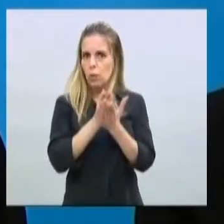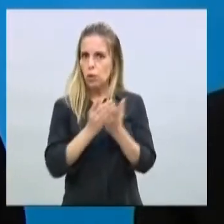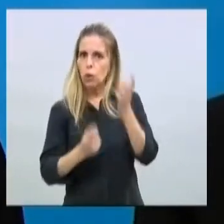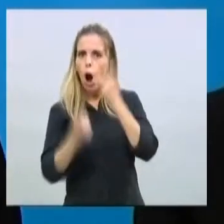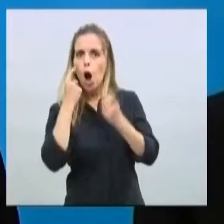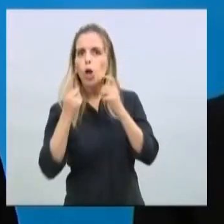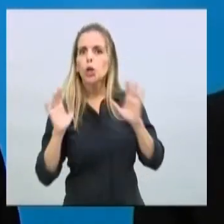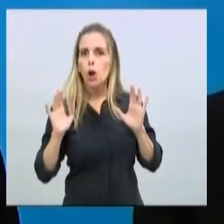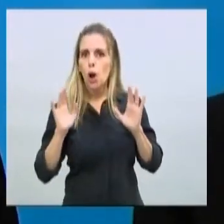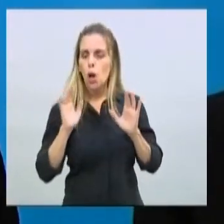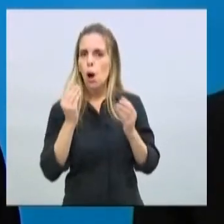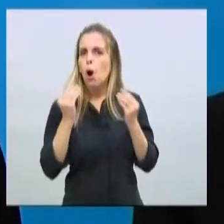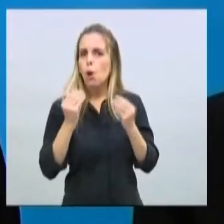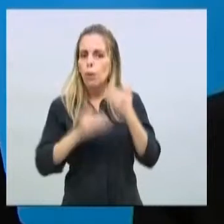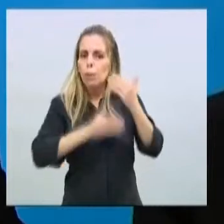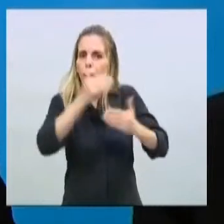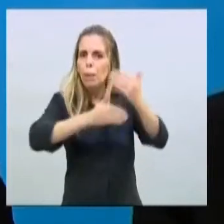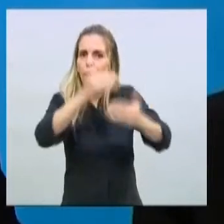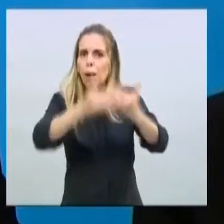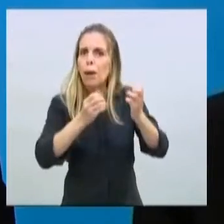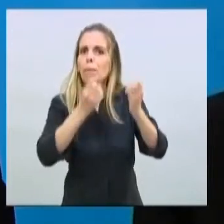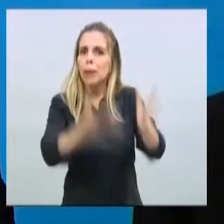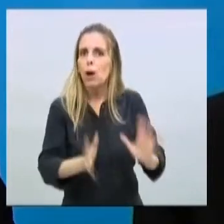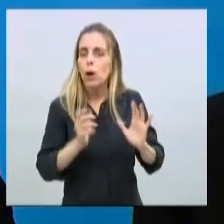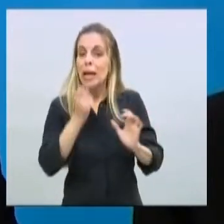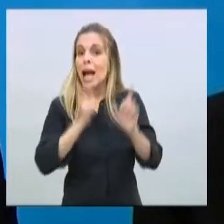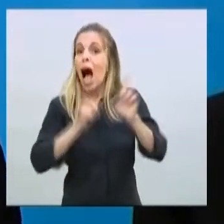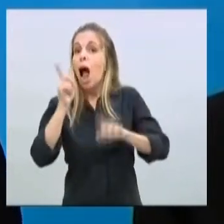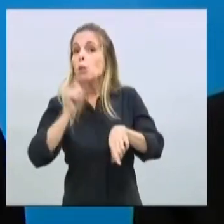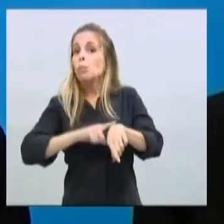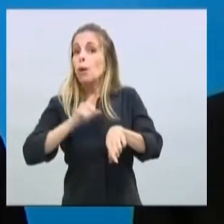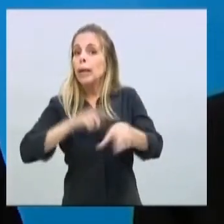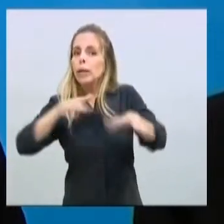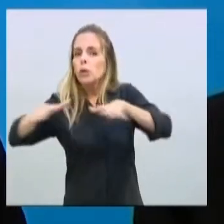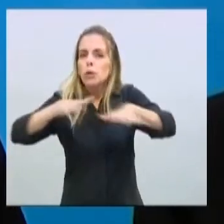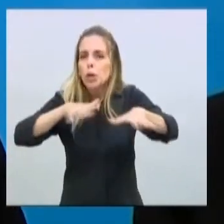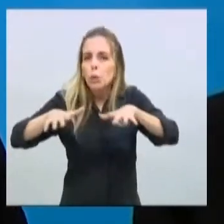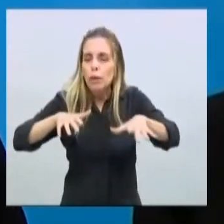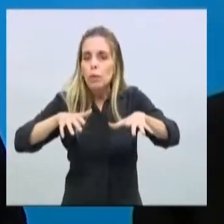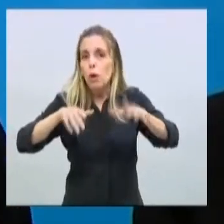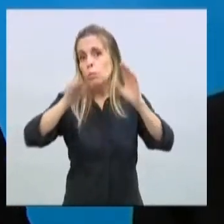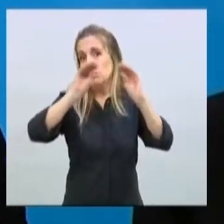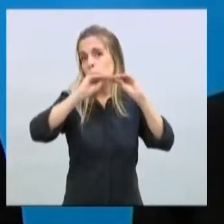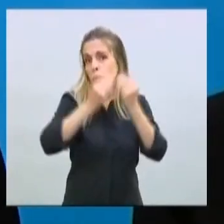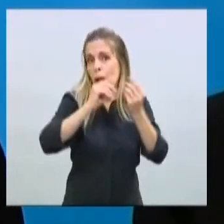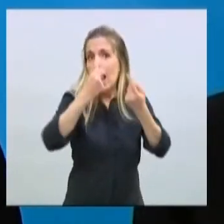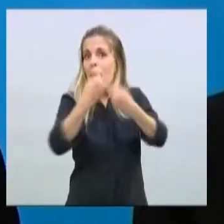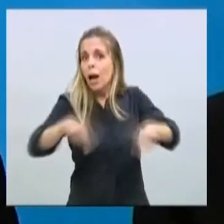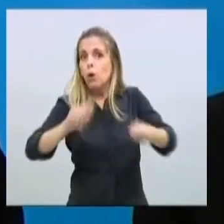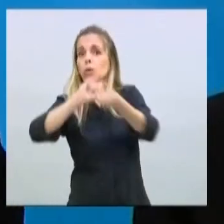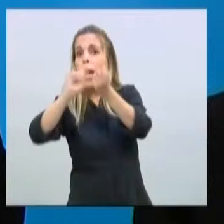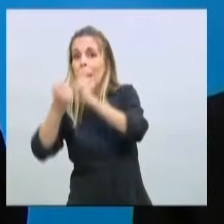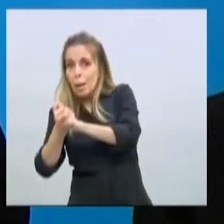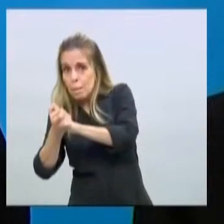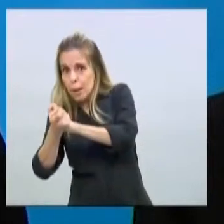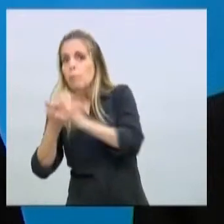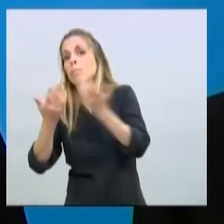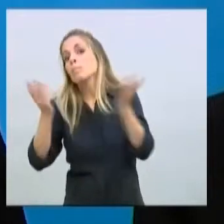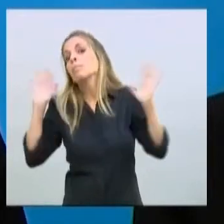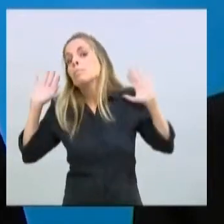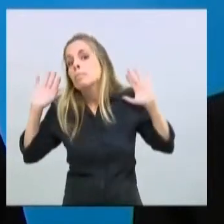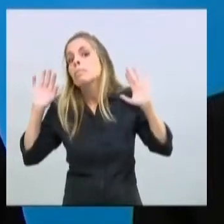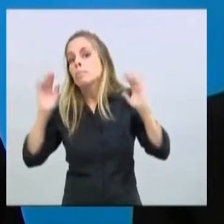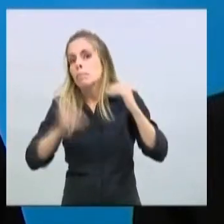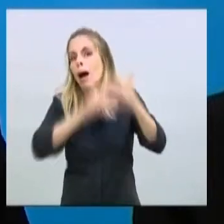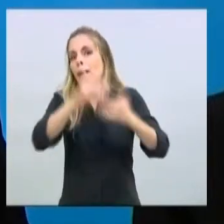cómo evoluciona esto. Y si en algún momento los resultados invierten, retrocederemos y volveremos las cosas